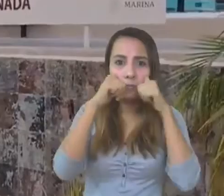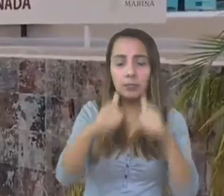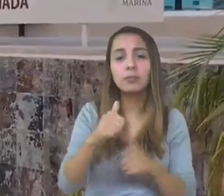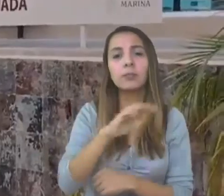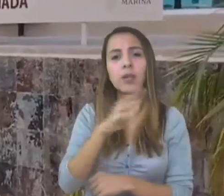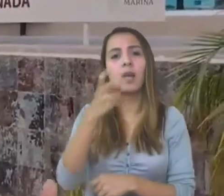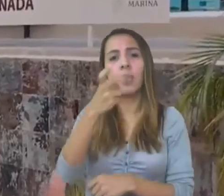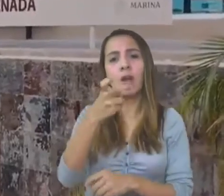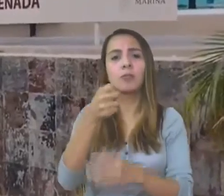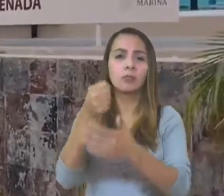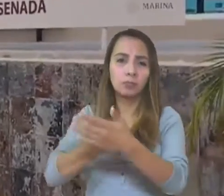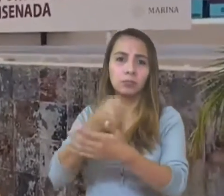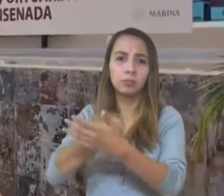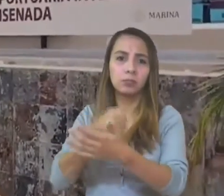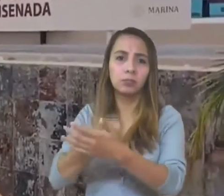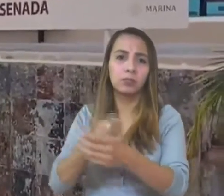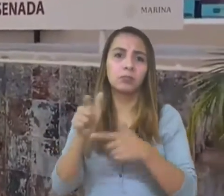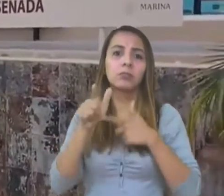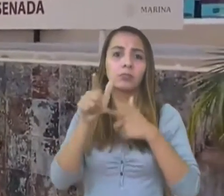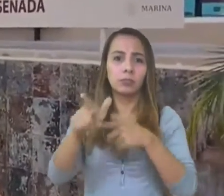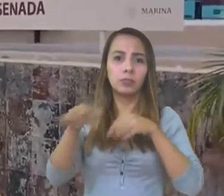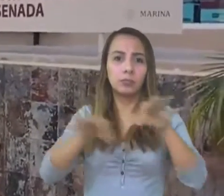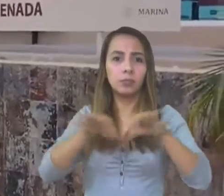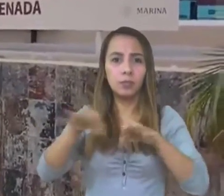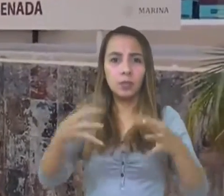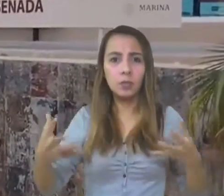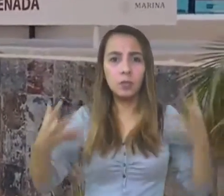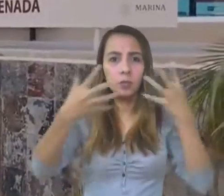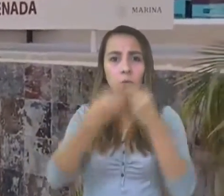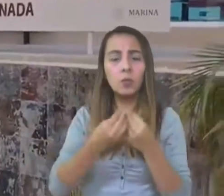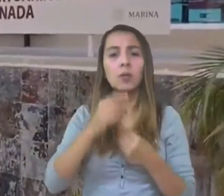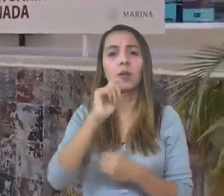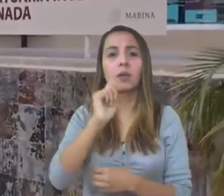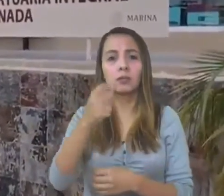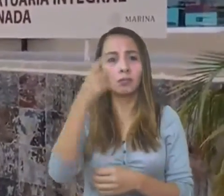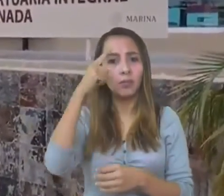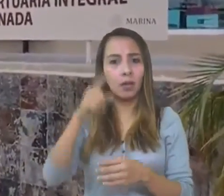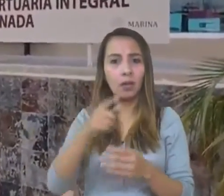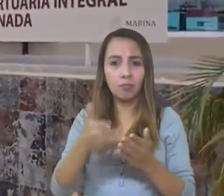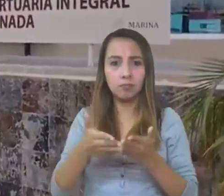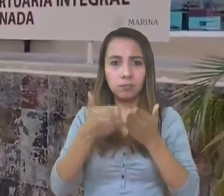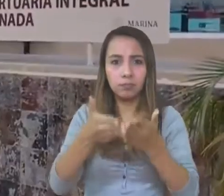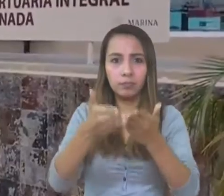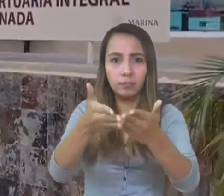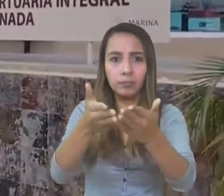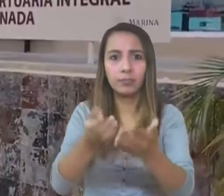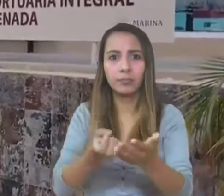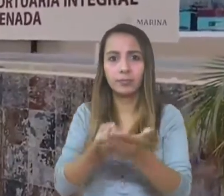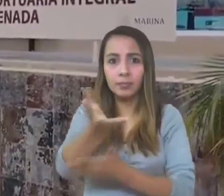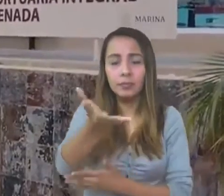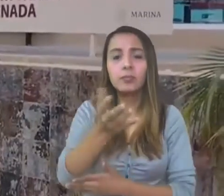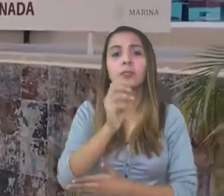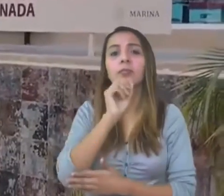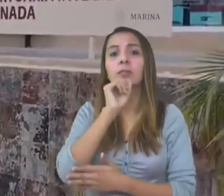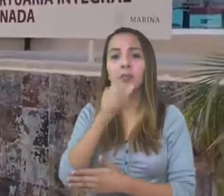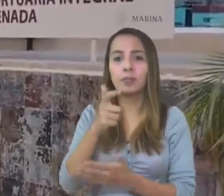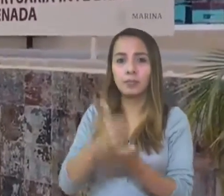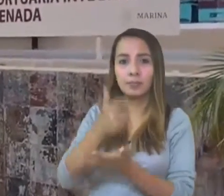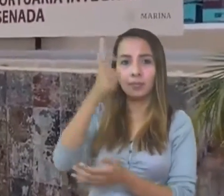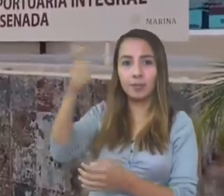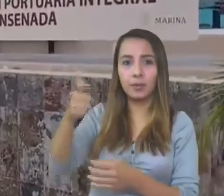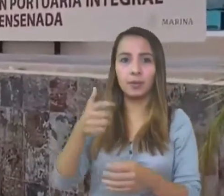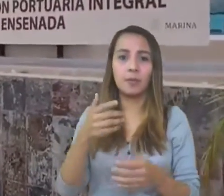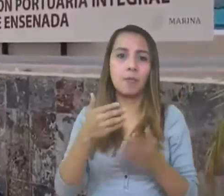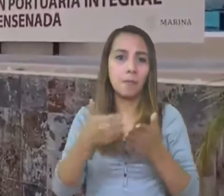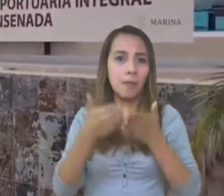Jorge, con los problemas del acceso al puerto, de los cobros de los barcos, también